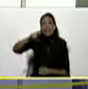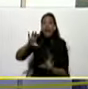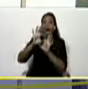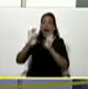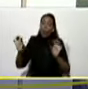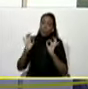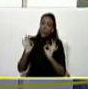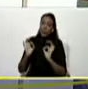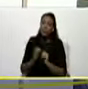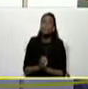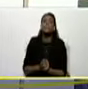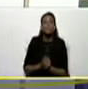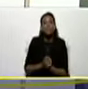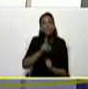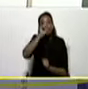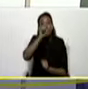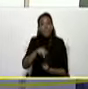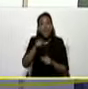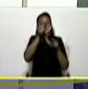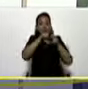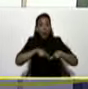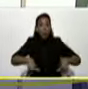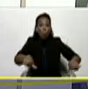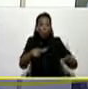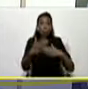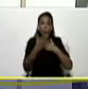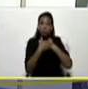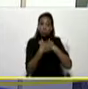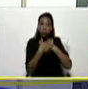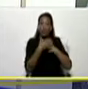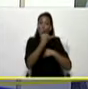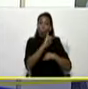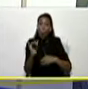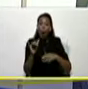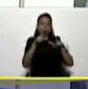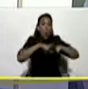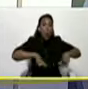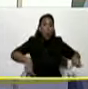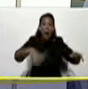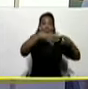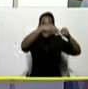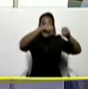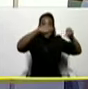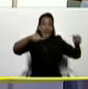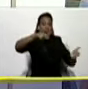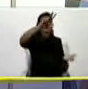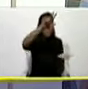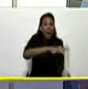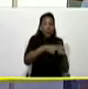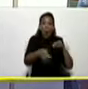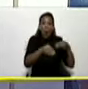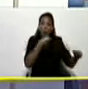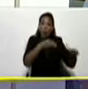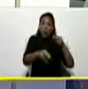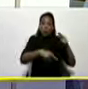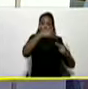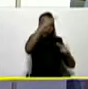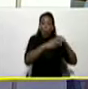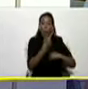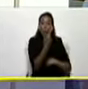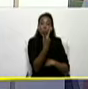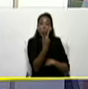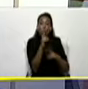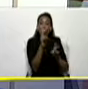especiales. Y también ya tenemos los terrenos y aprobé los recursos para dos